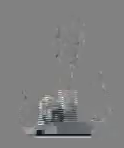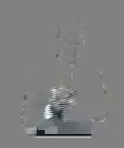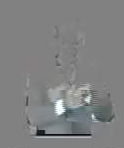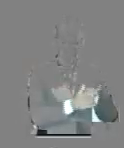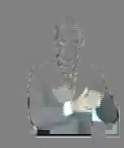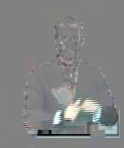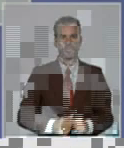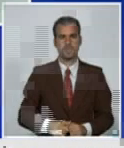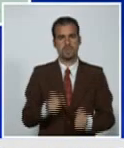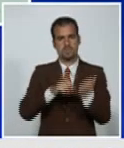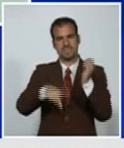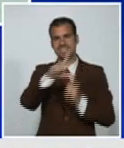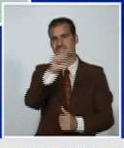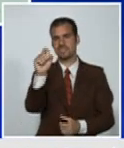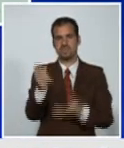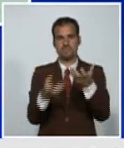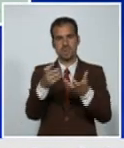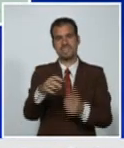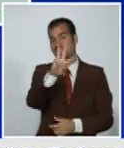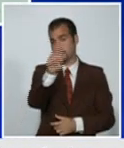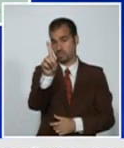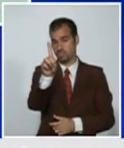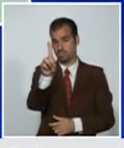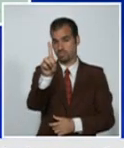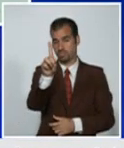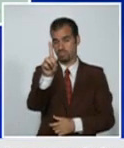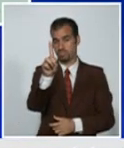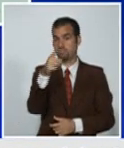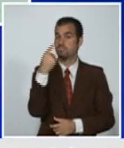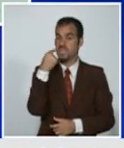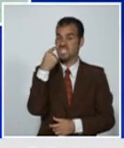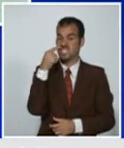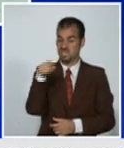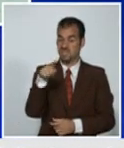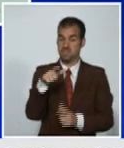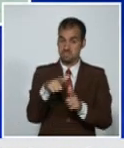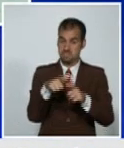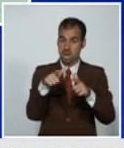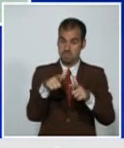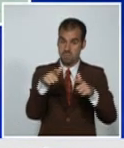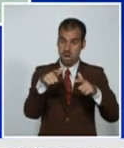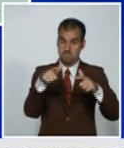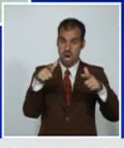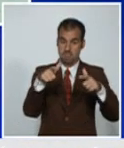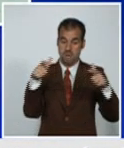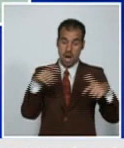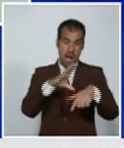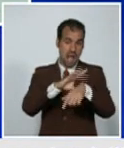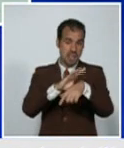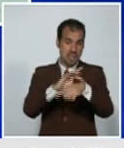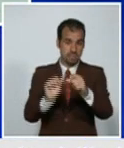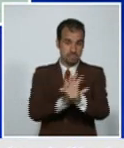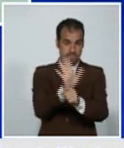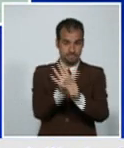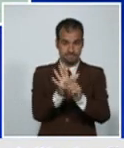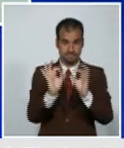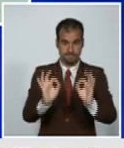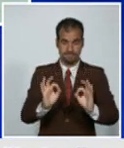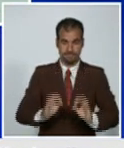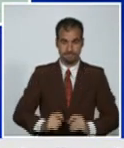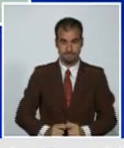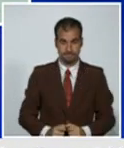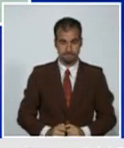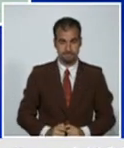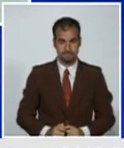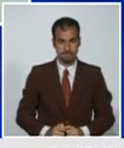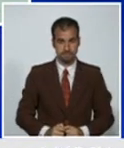21 casos. Provincia que se ha ido complejizando, ha ido incrementando su transmisión.